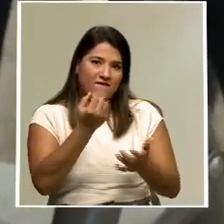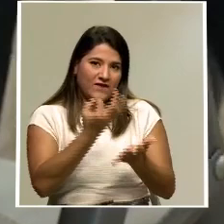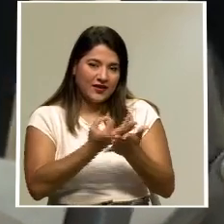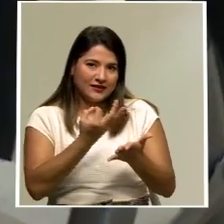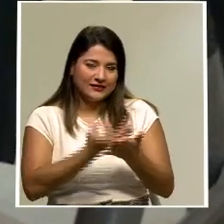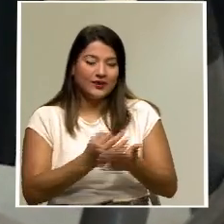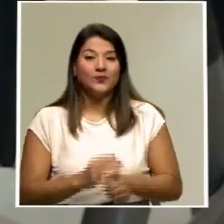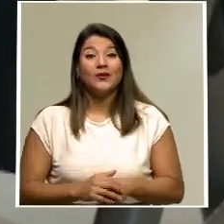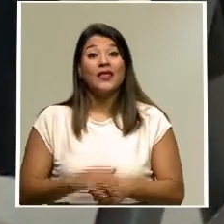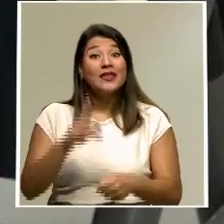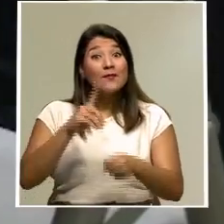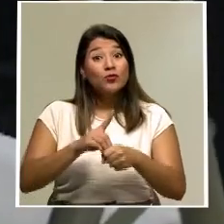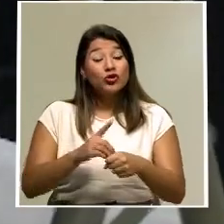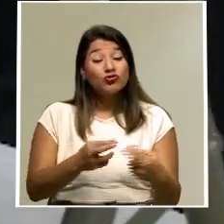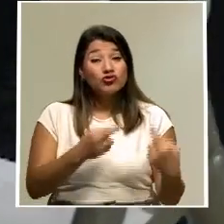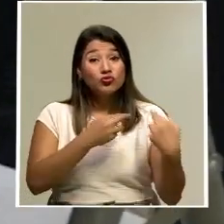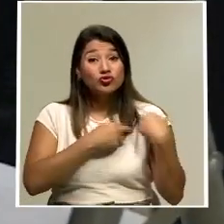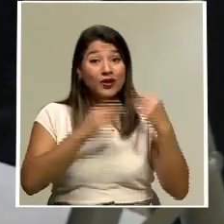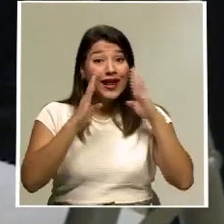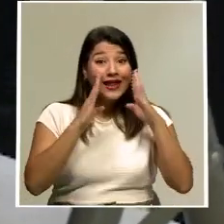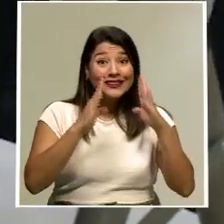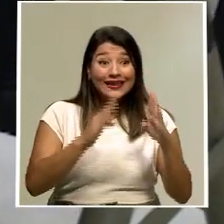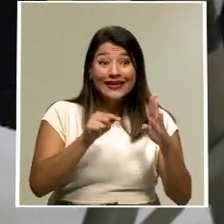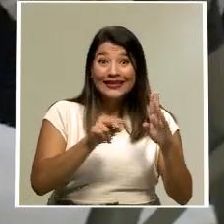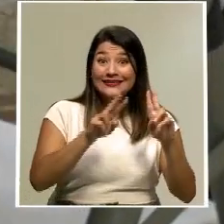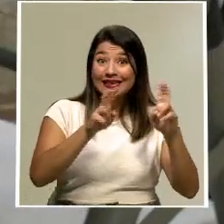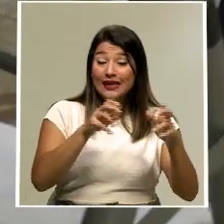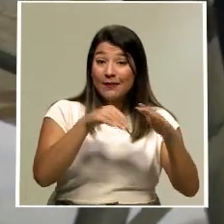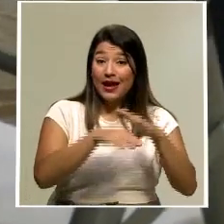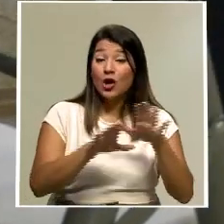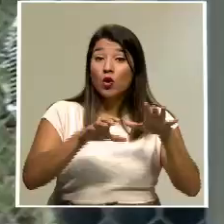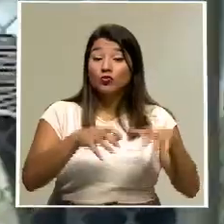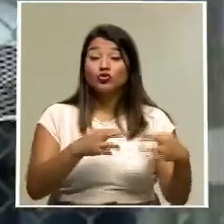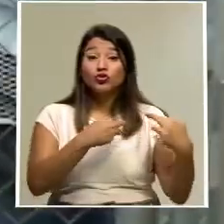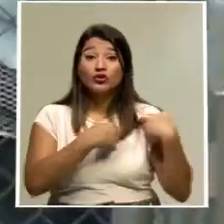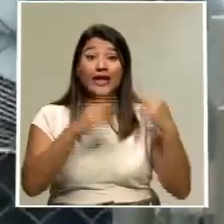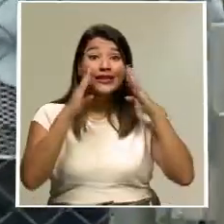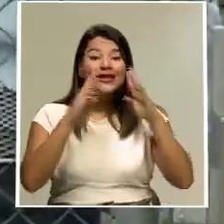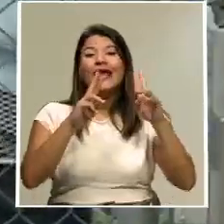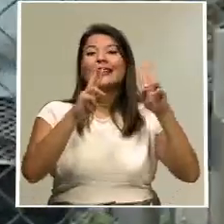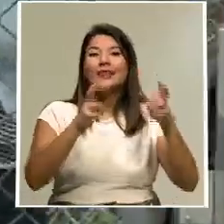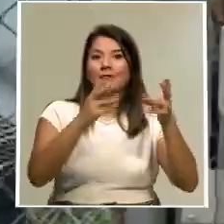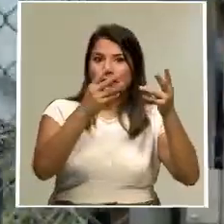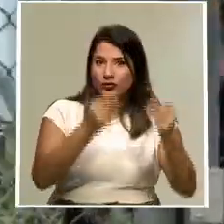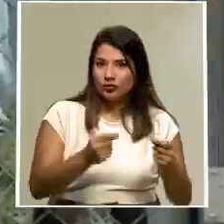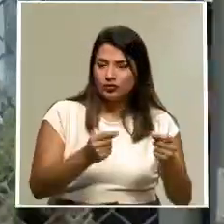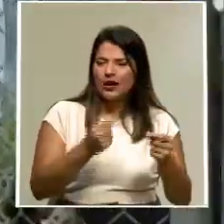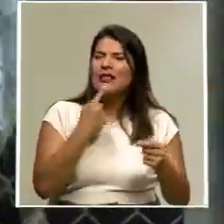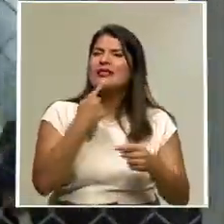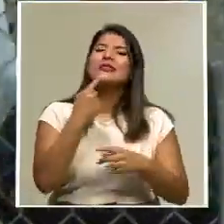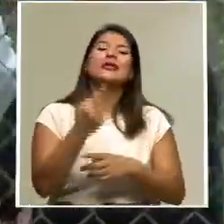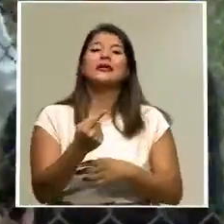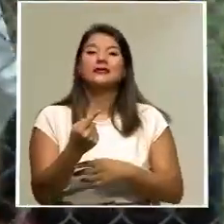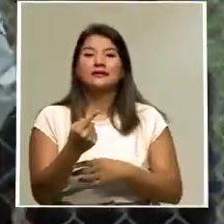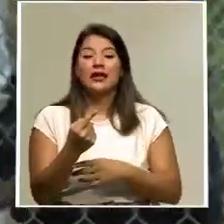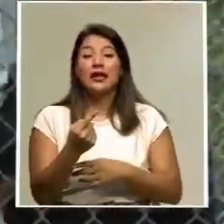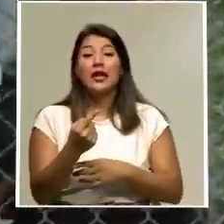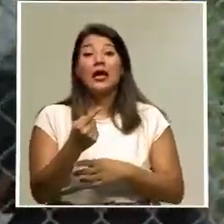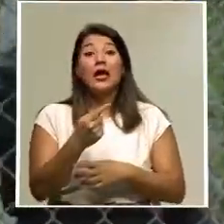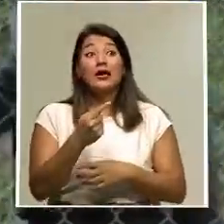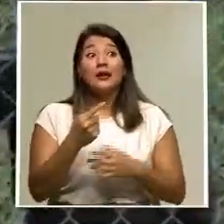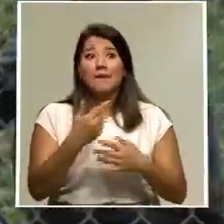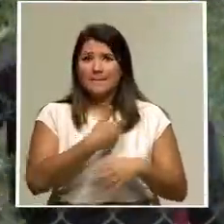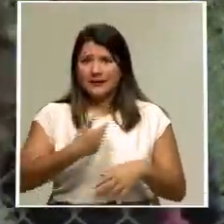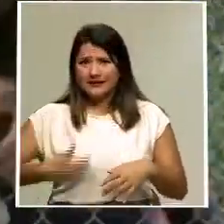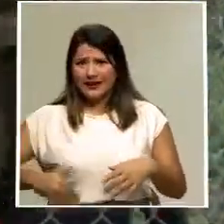atendieron este tema en la Comisión de Asuntos Hacendarios durante el periodo legislativo anterior aseguran que lo que el mandatario solicita